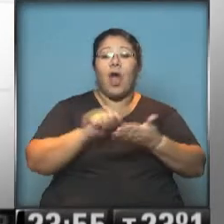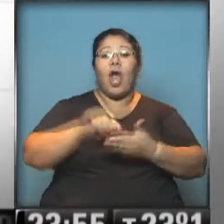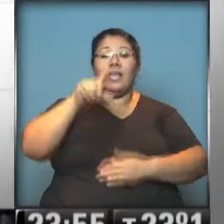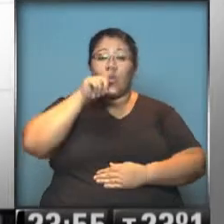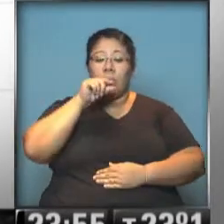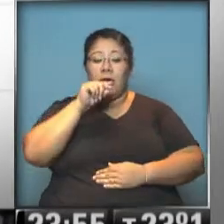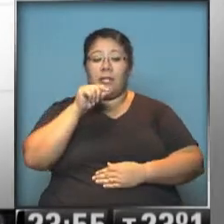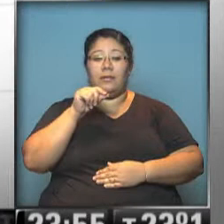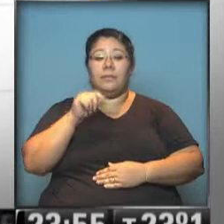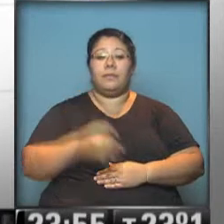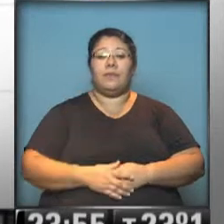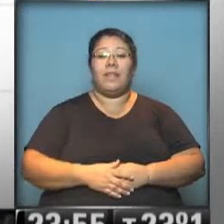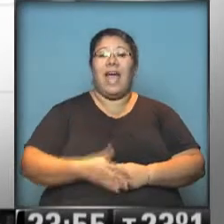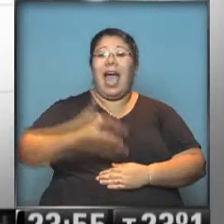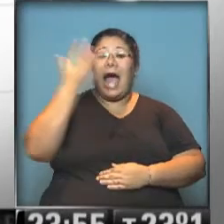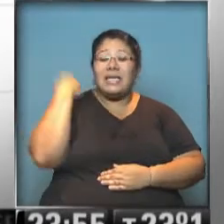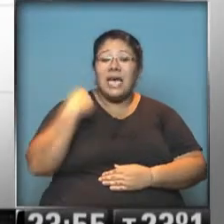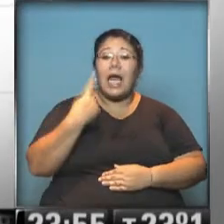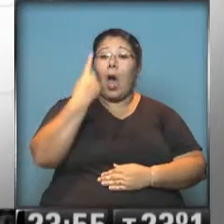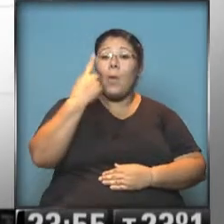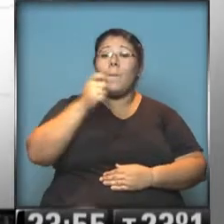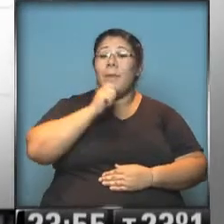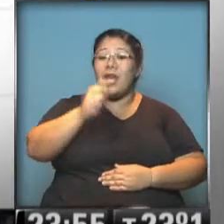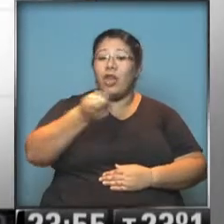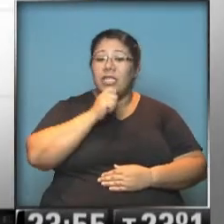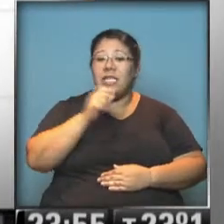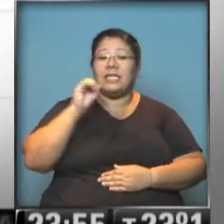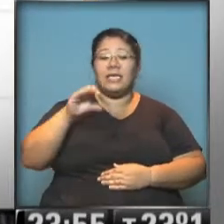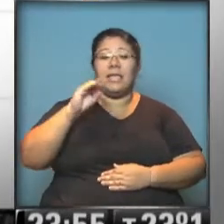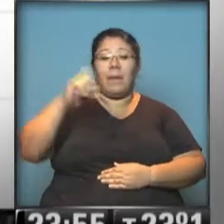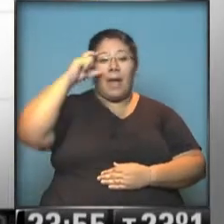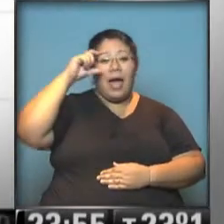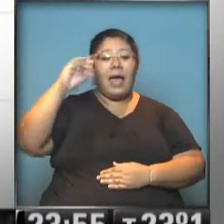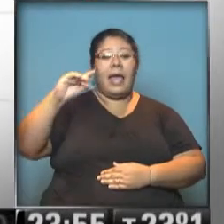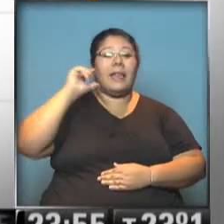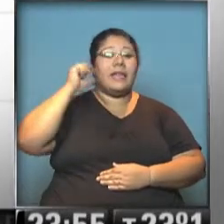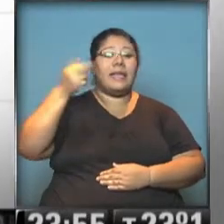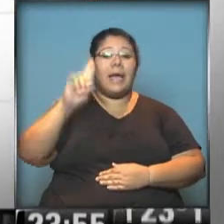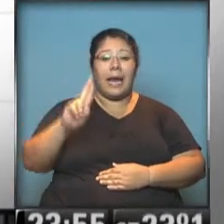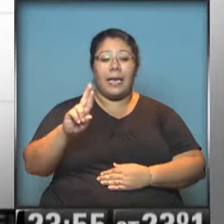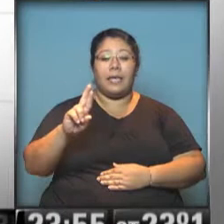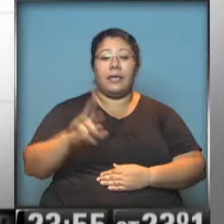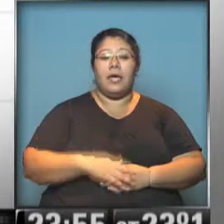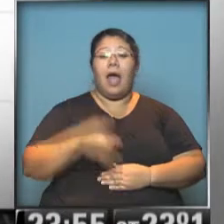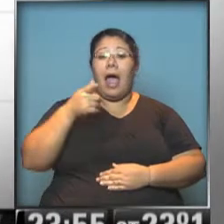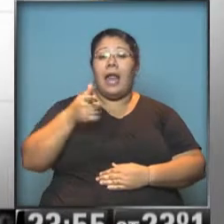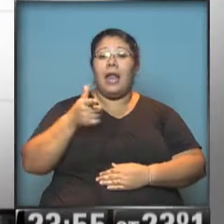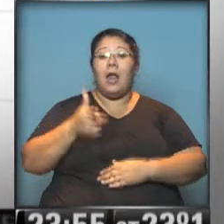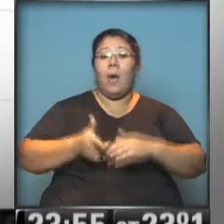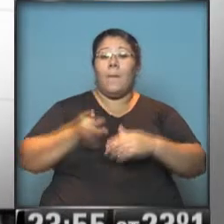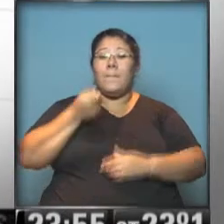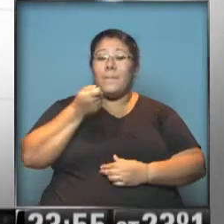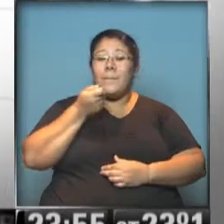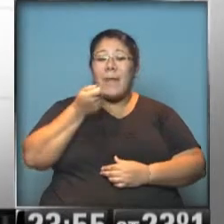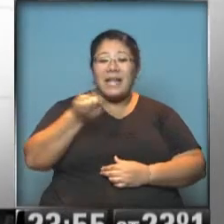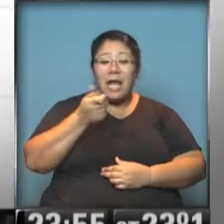Ayer mataron de 7 tiros a un periodista, Edgar Quintero. No nos contarán nada en España porque no fue en Venezuela, fue en Colombia.